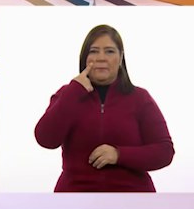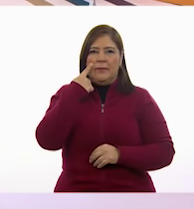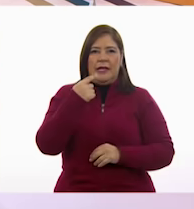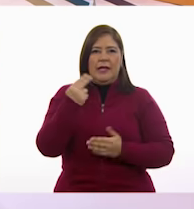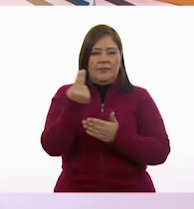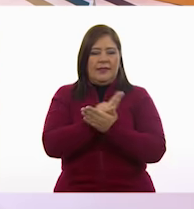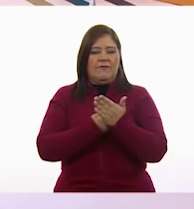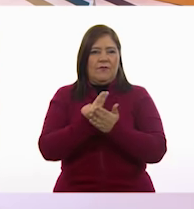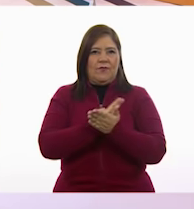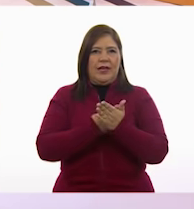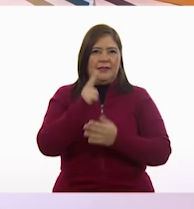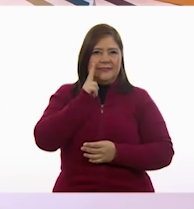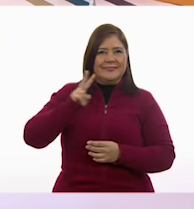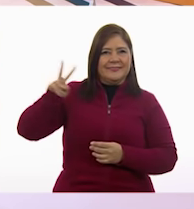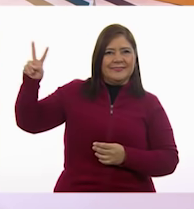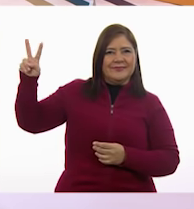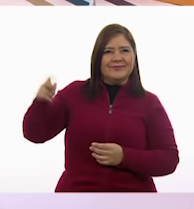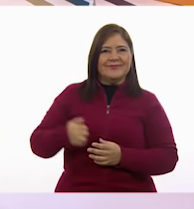dibujar.